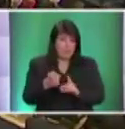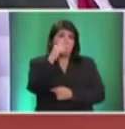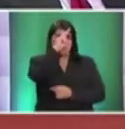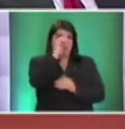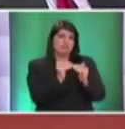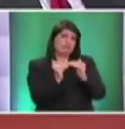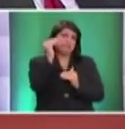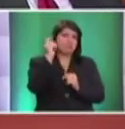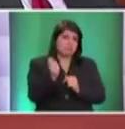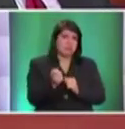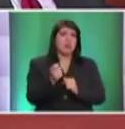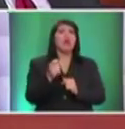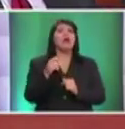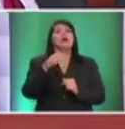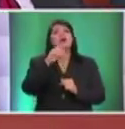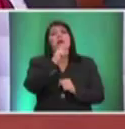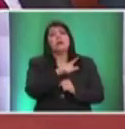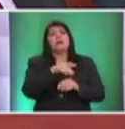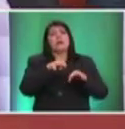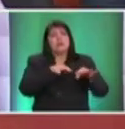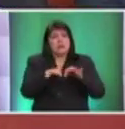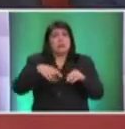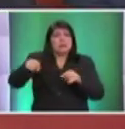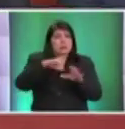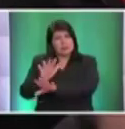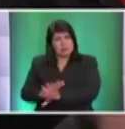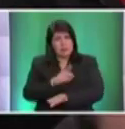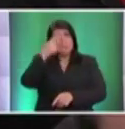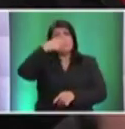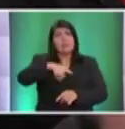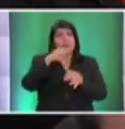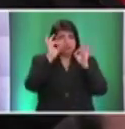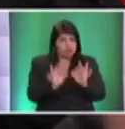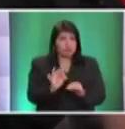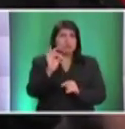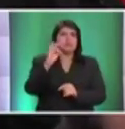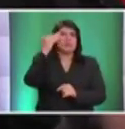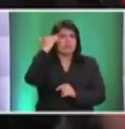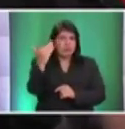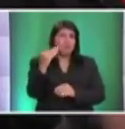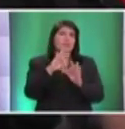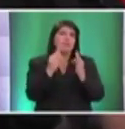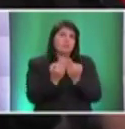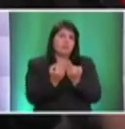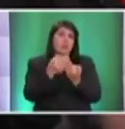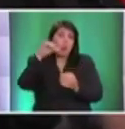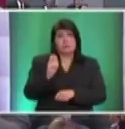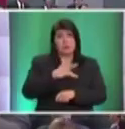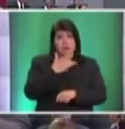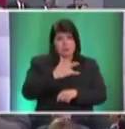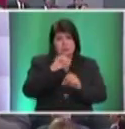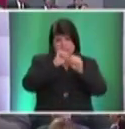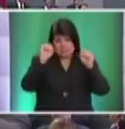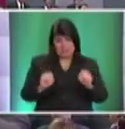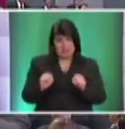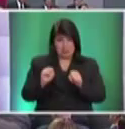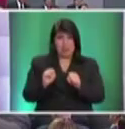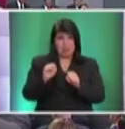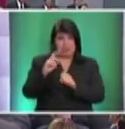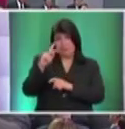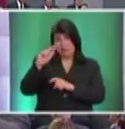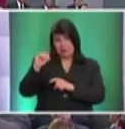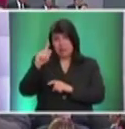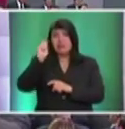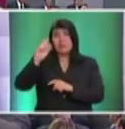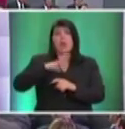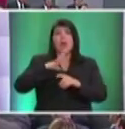nuevos impuestos ni habrá alzas a los ya existentes. Subrayó que su gobierno se apretará el cinturón y afirmó que